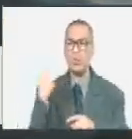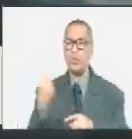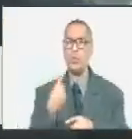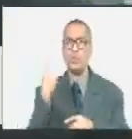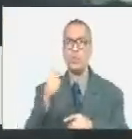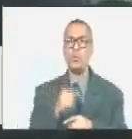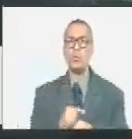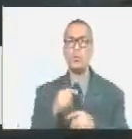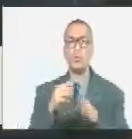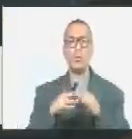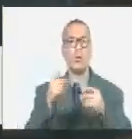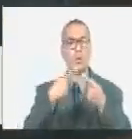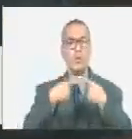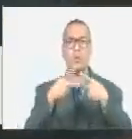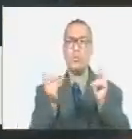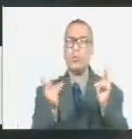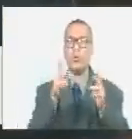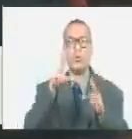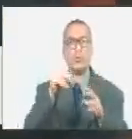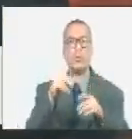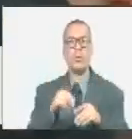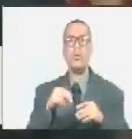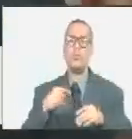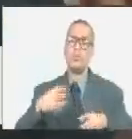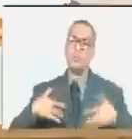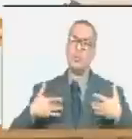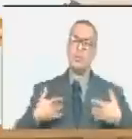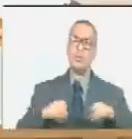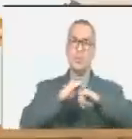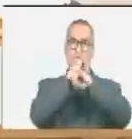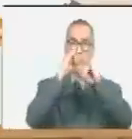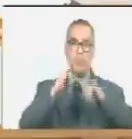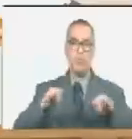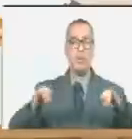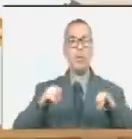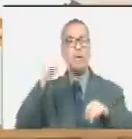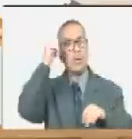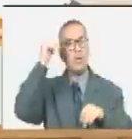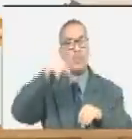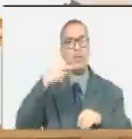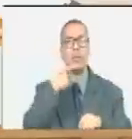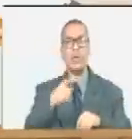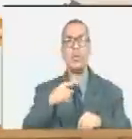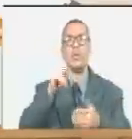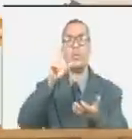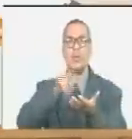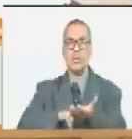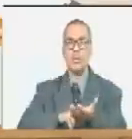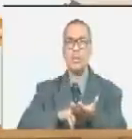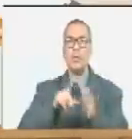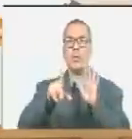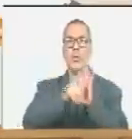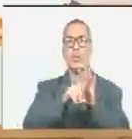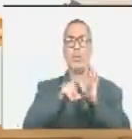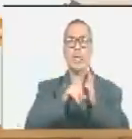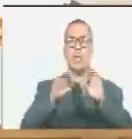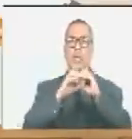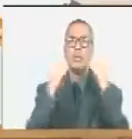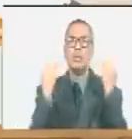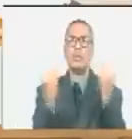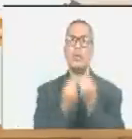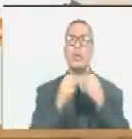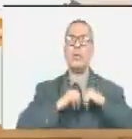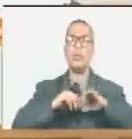solamente los funcionarios públicos. Yo me siento muy feliz del día de hoy declarar sancionada la ley orgánica